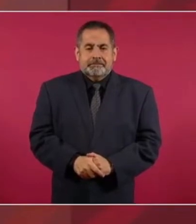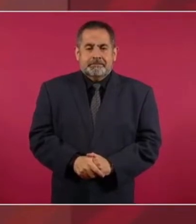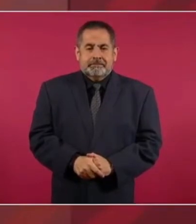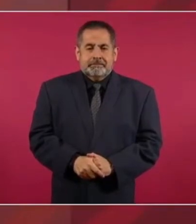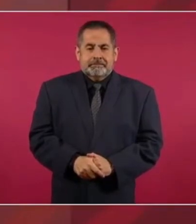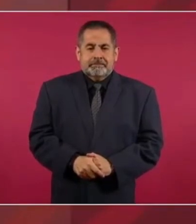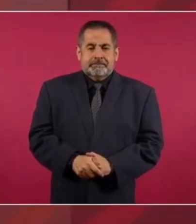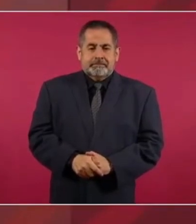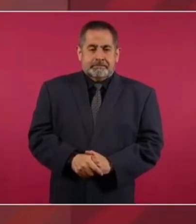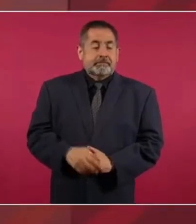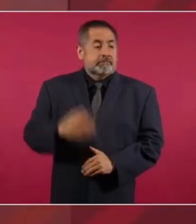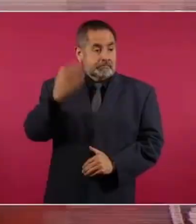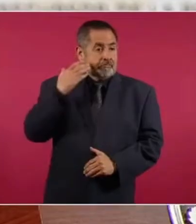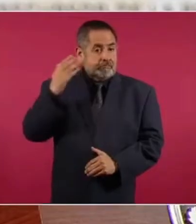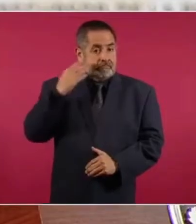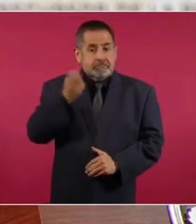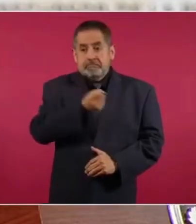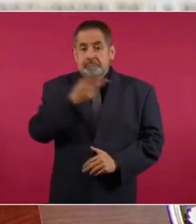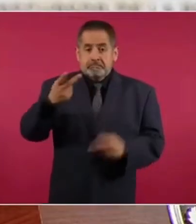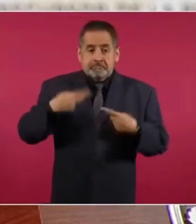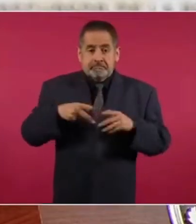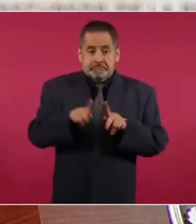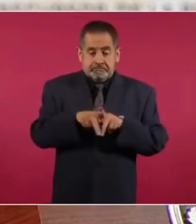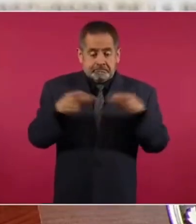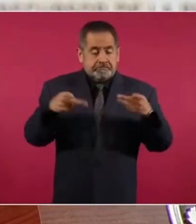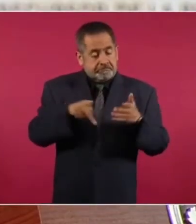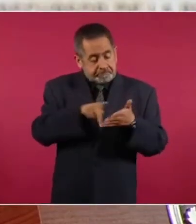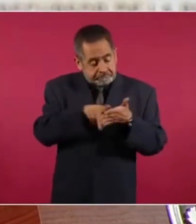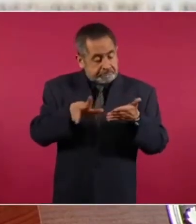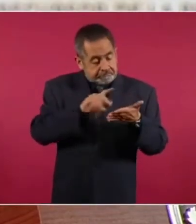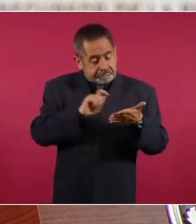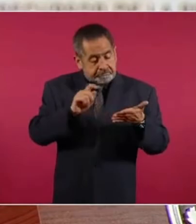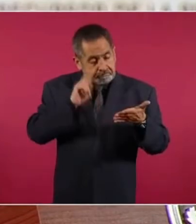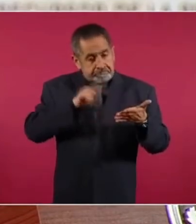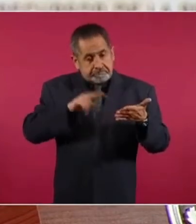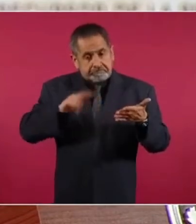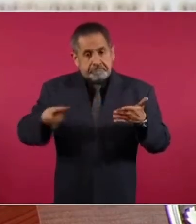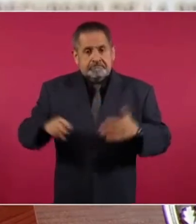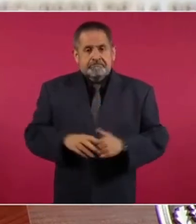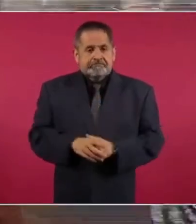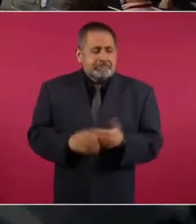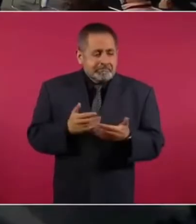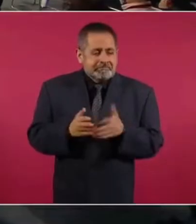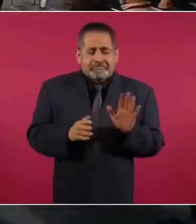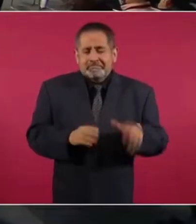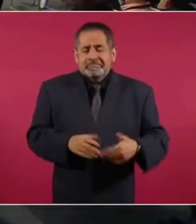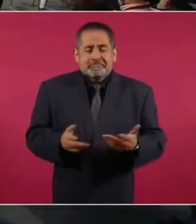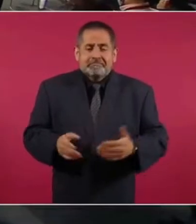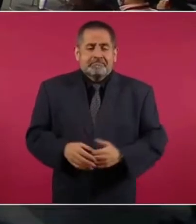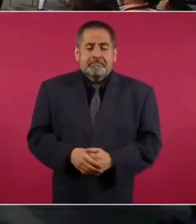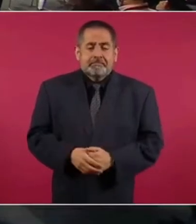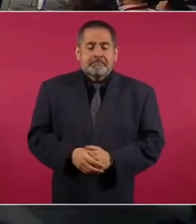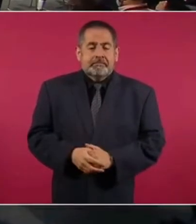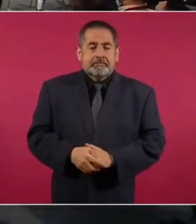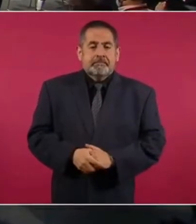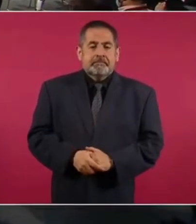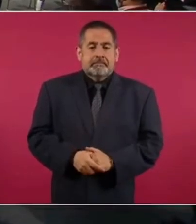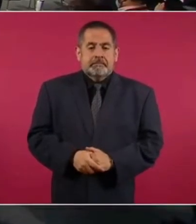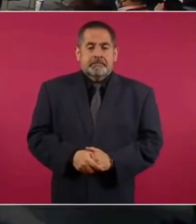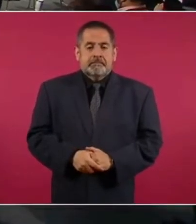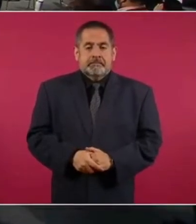Y antes se leían pues los periódicos. Ahora ni siquiera eso.